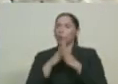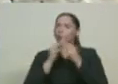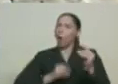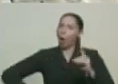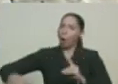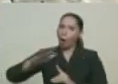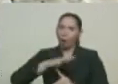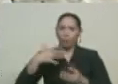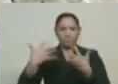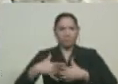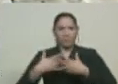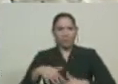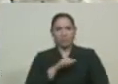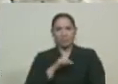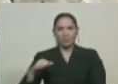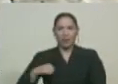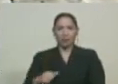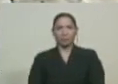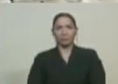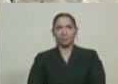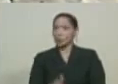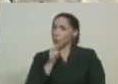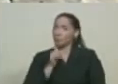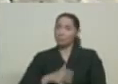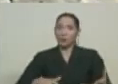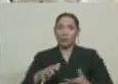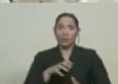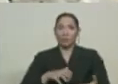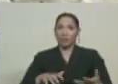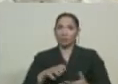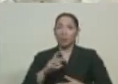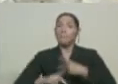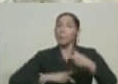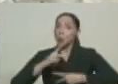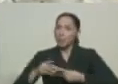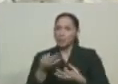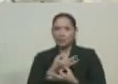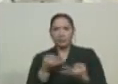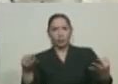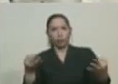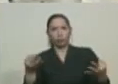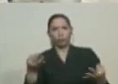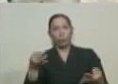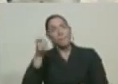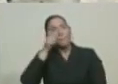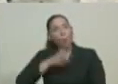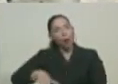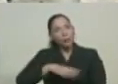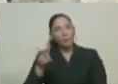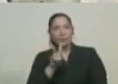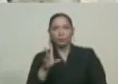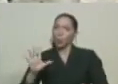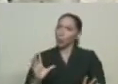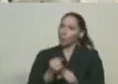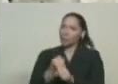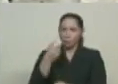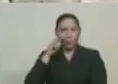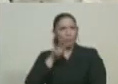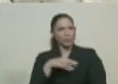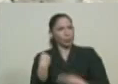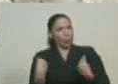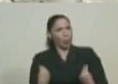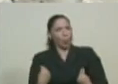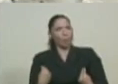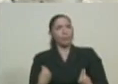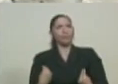no puede haber excusa para que este programa sea exitoso. El pueblo de Venezuela está confiado. Lo hemos visto hoy como ha sido